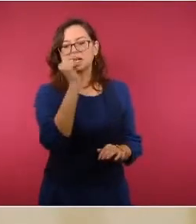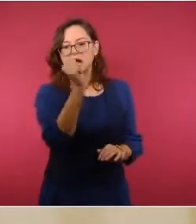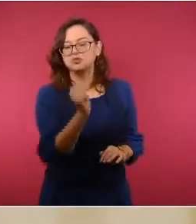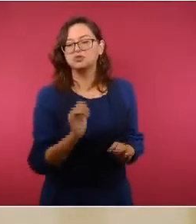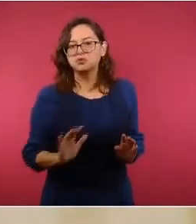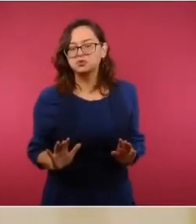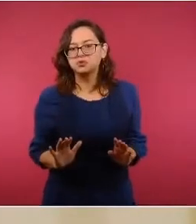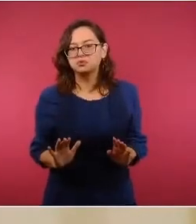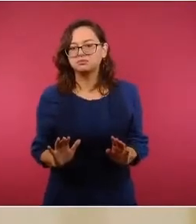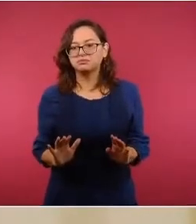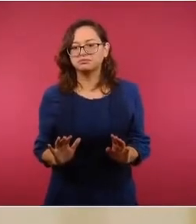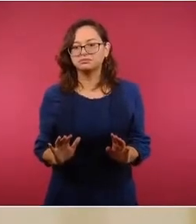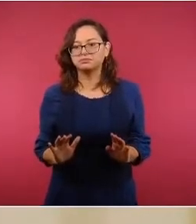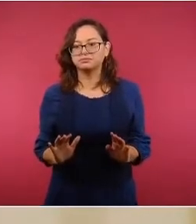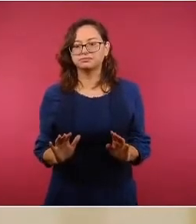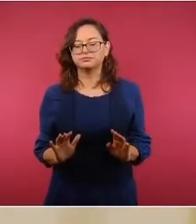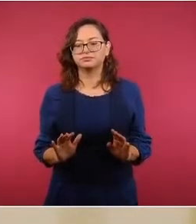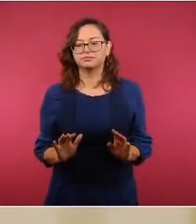apego